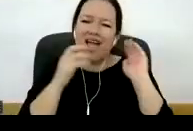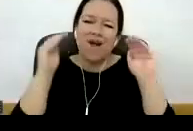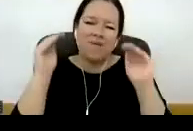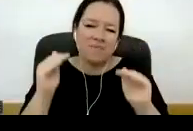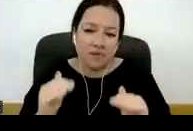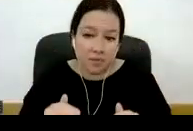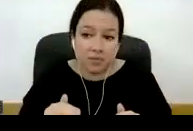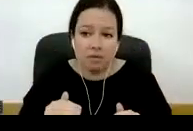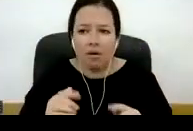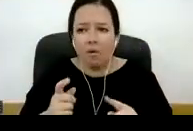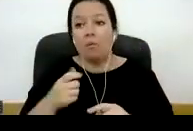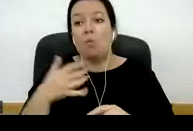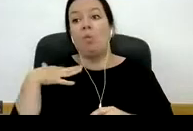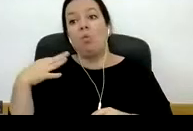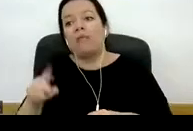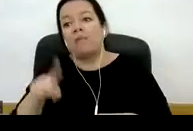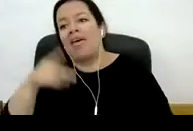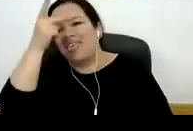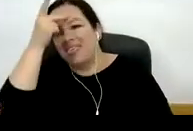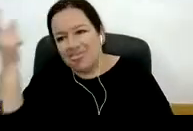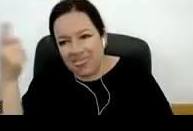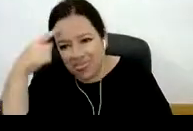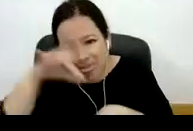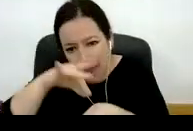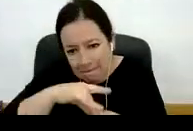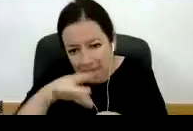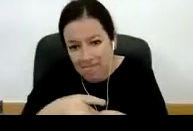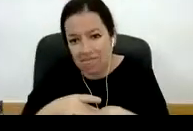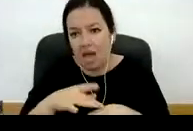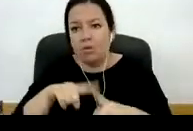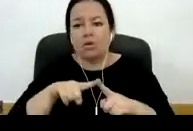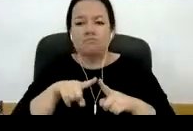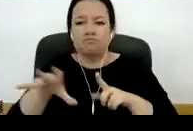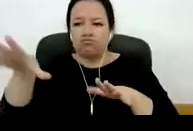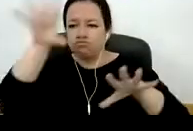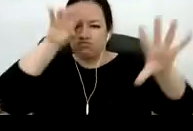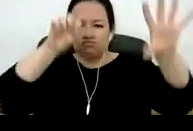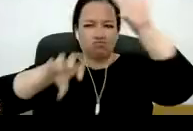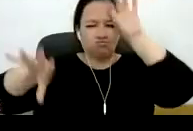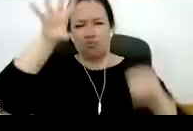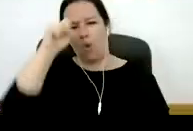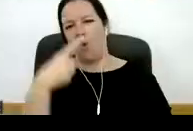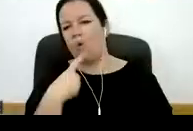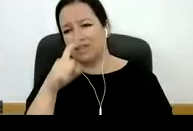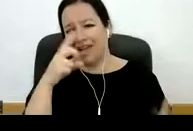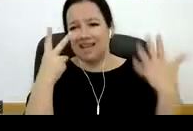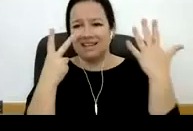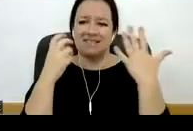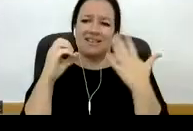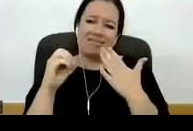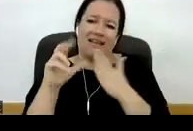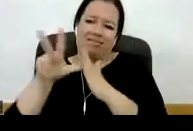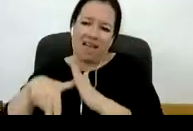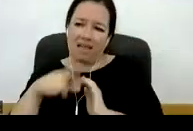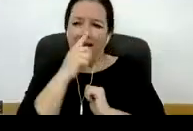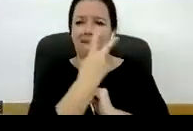de que haya detrás o no una demencia, es decir, no tenemos la misma capacidad de asimilar nuevos conocimientos con 70 años que con 20, eso es una